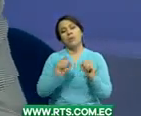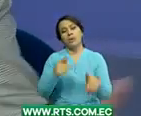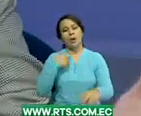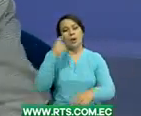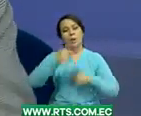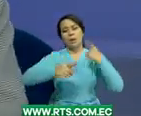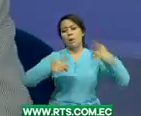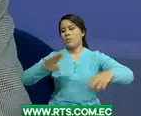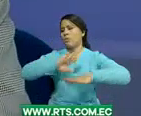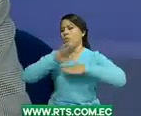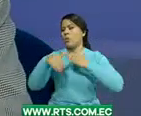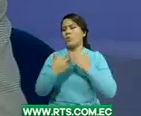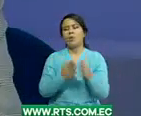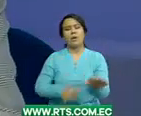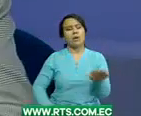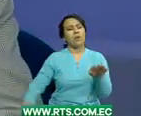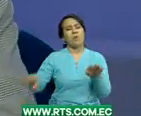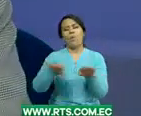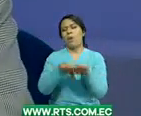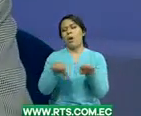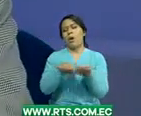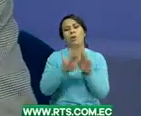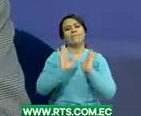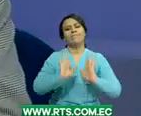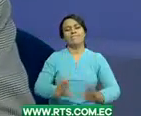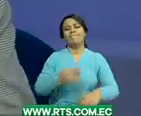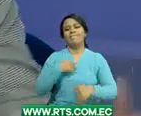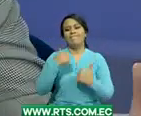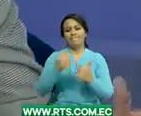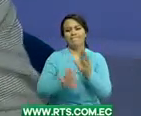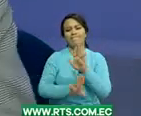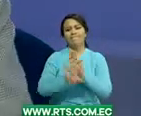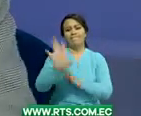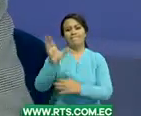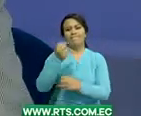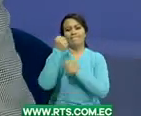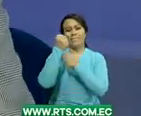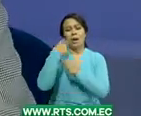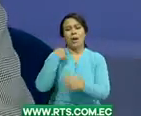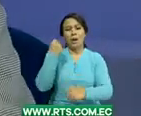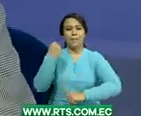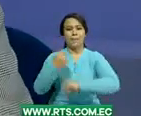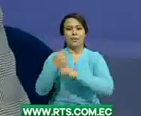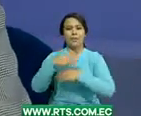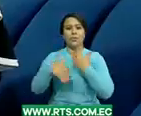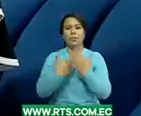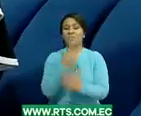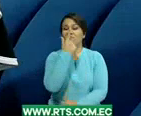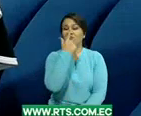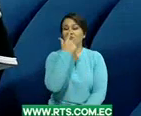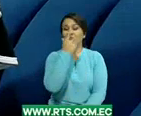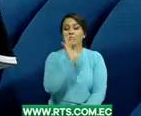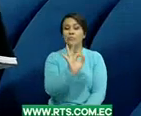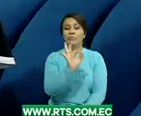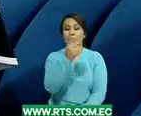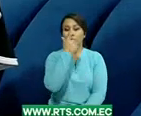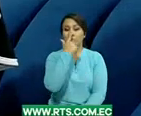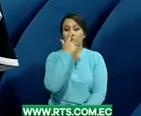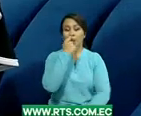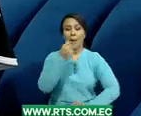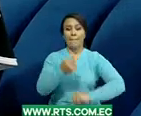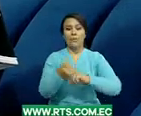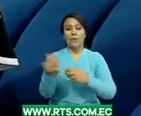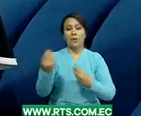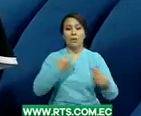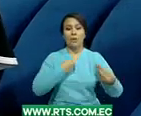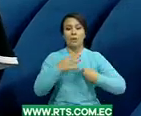y yo como director general del ECO hemos dado la disposición a nuestro coordinador que efectivamente apoyen todos los que tengan apoyo. Qué interesante aquello que dice, o sea, estamos haciendo noticia,